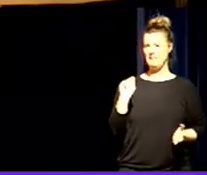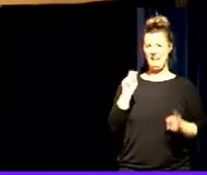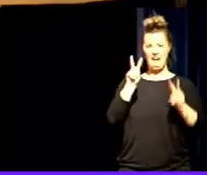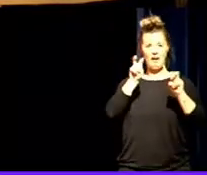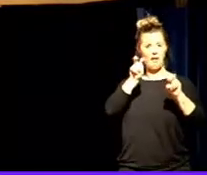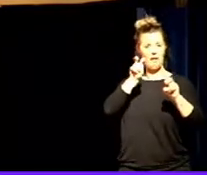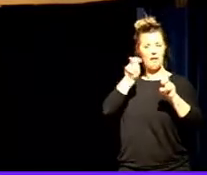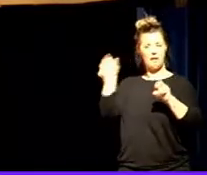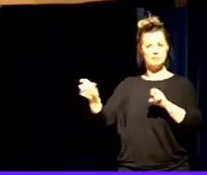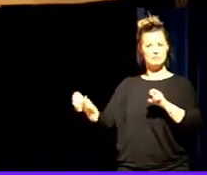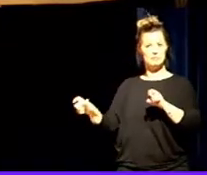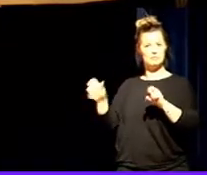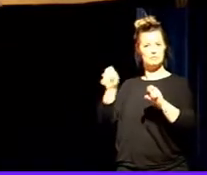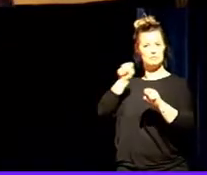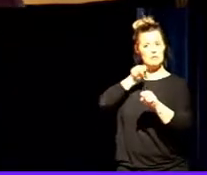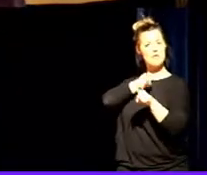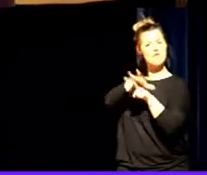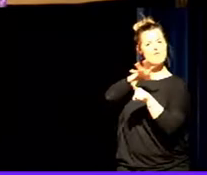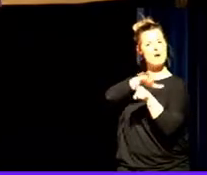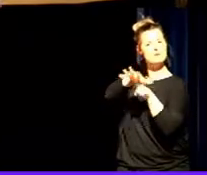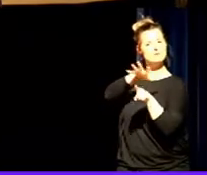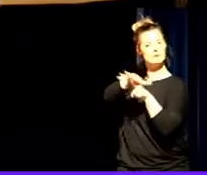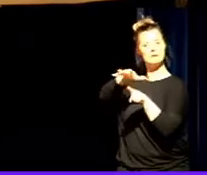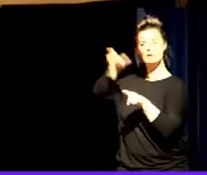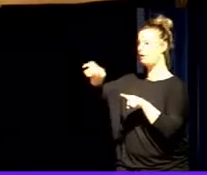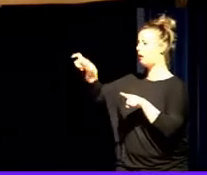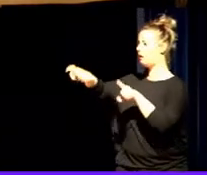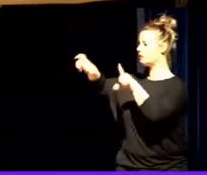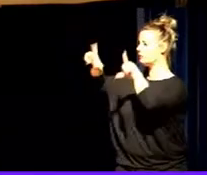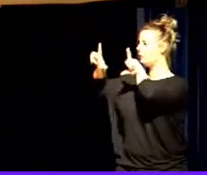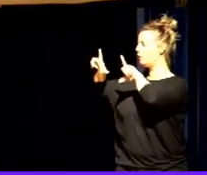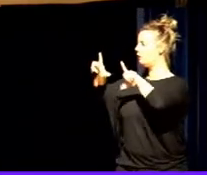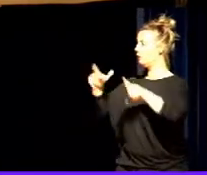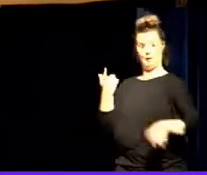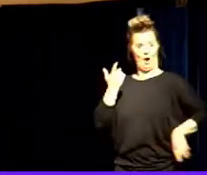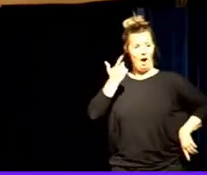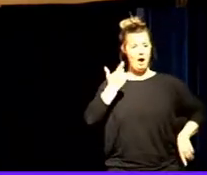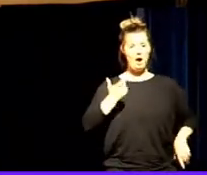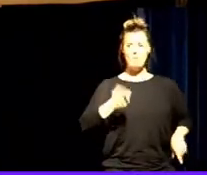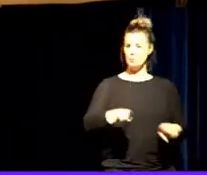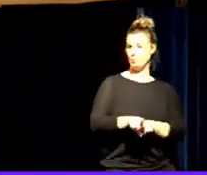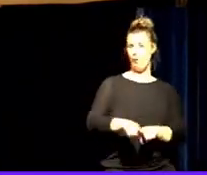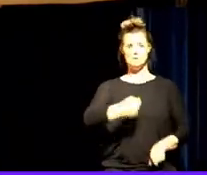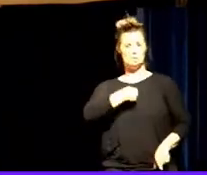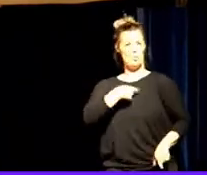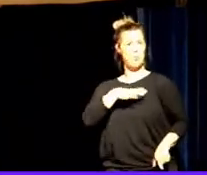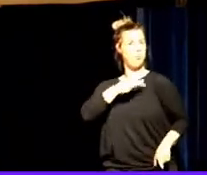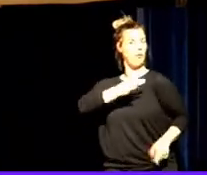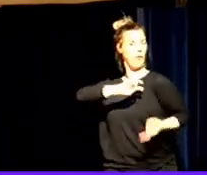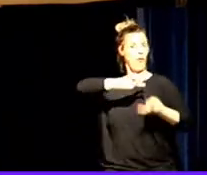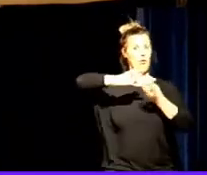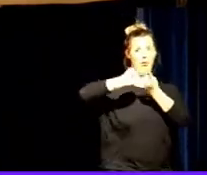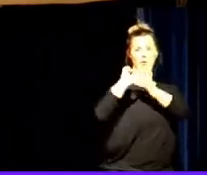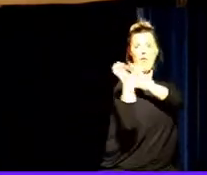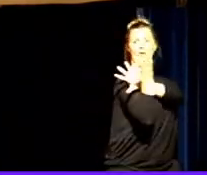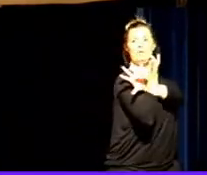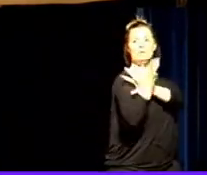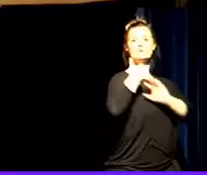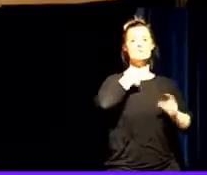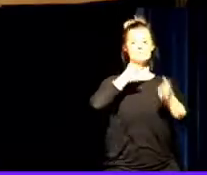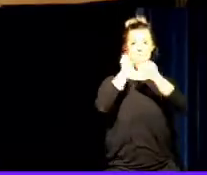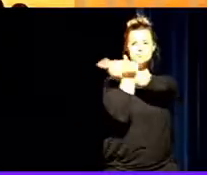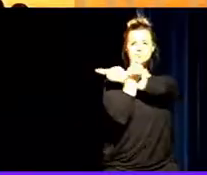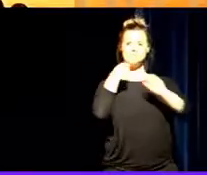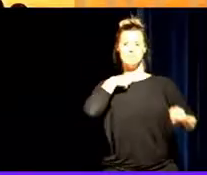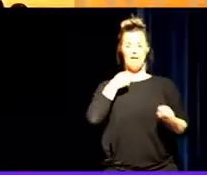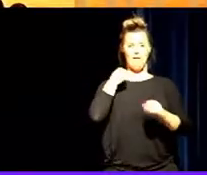De la gente referente, me he dicho, pero es que lo mismo yo me puedo reinventar y ser influencer,